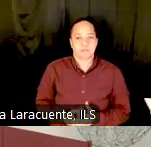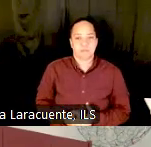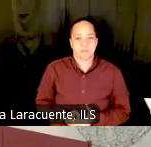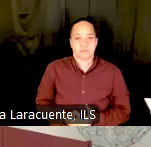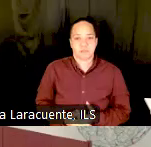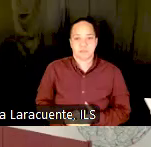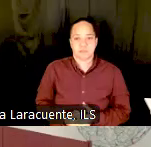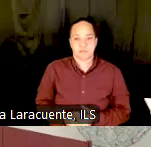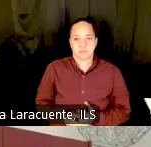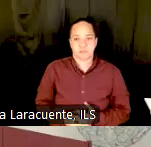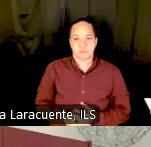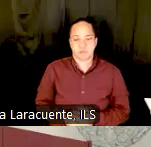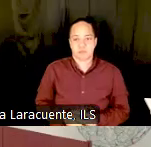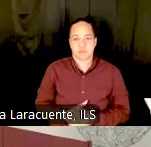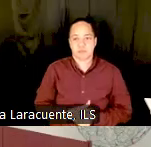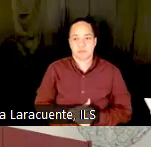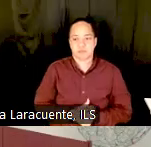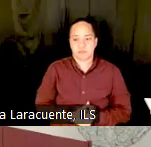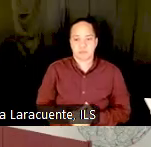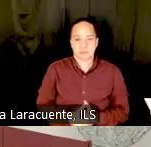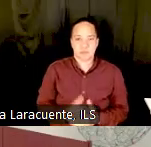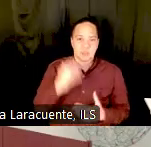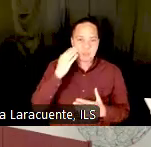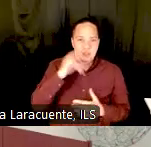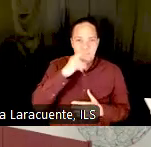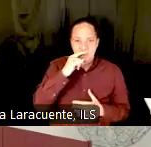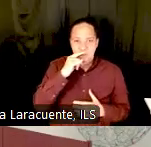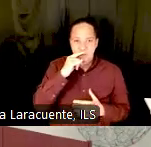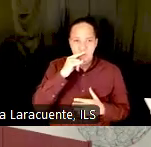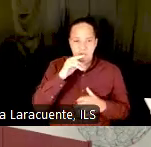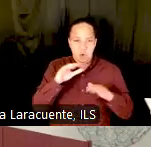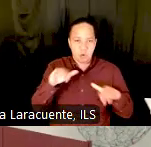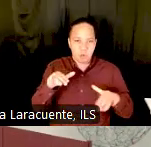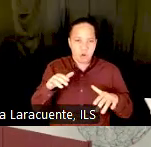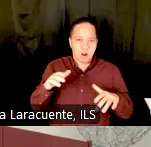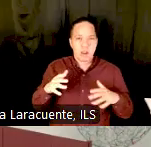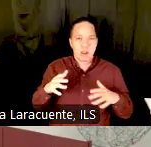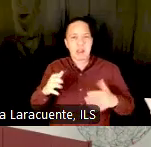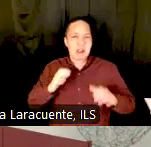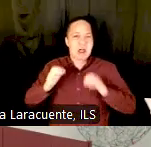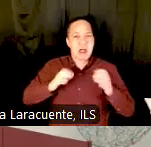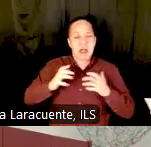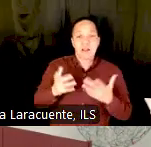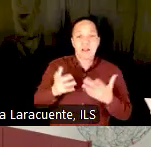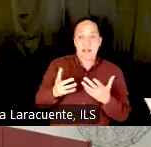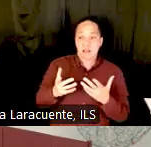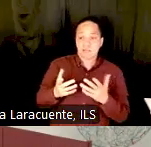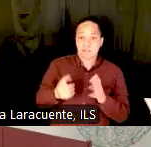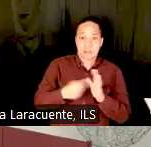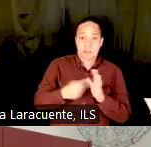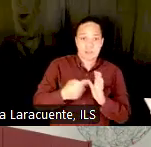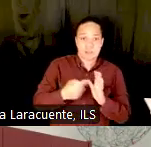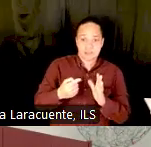Yo he sabido de casos donde niños pequeños, por un cuadro de rabieta, a veces en las escuelas la intervención es llamar a la